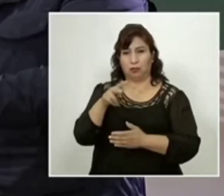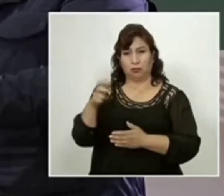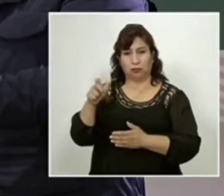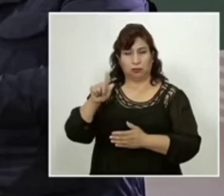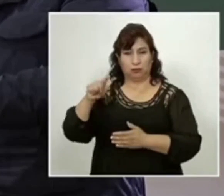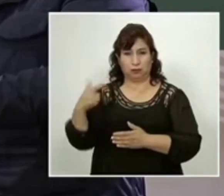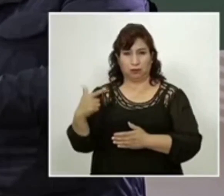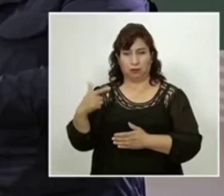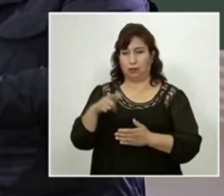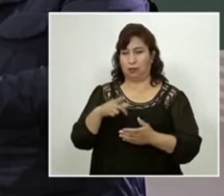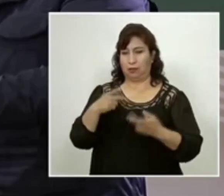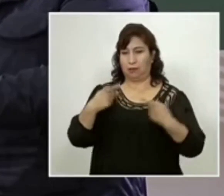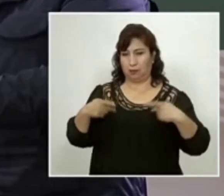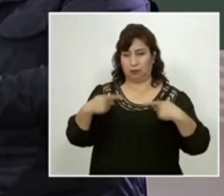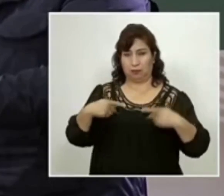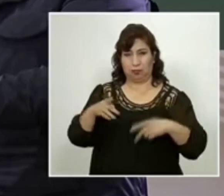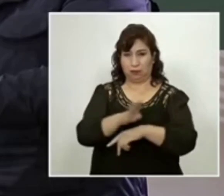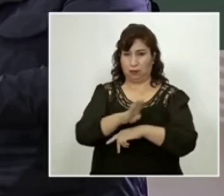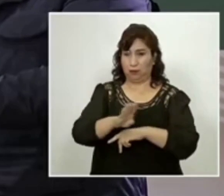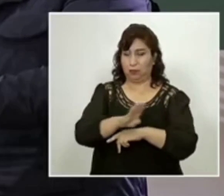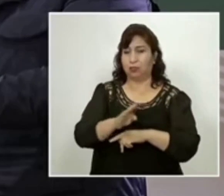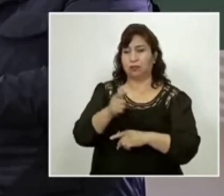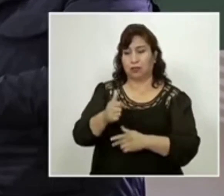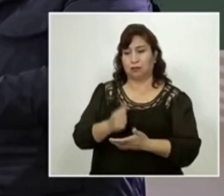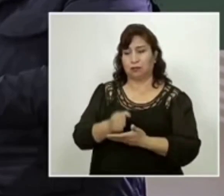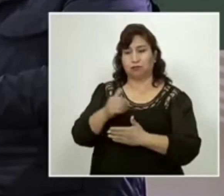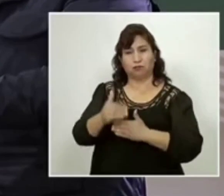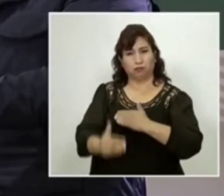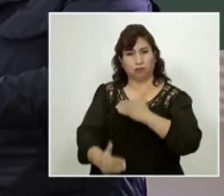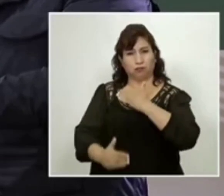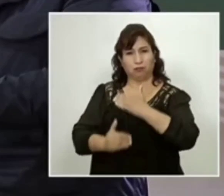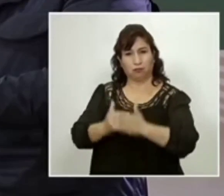18.877 nuevos derechohabientes, de lo cual se lleva un avance